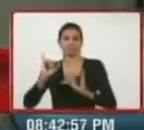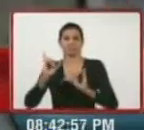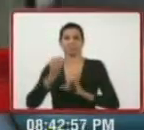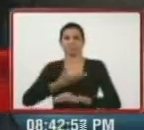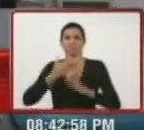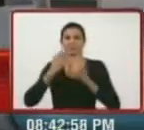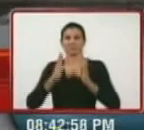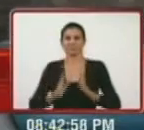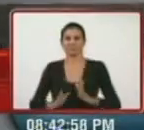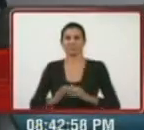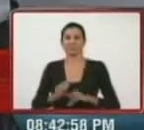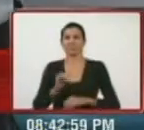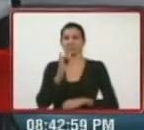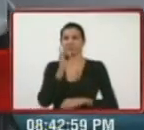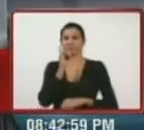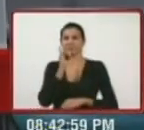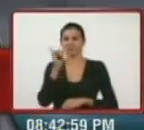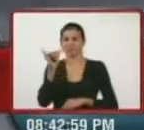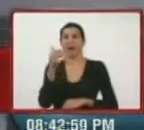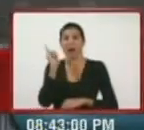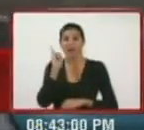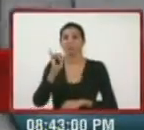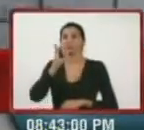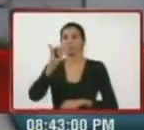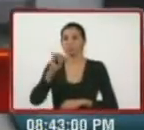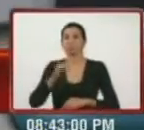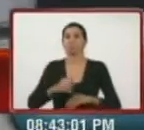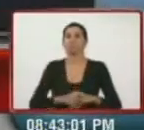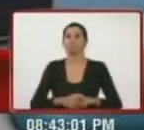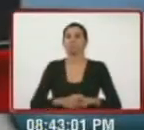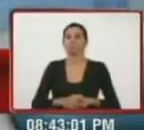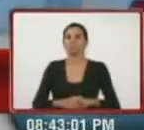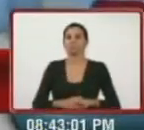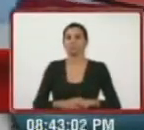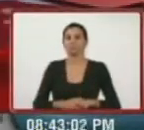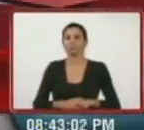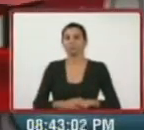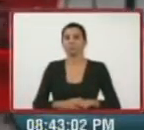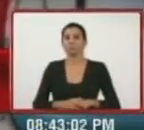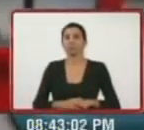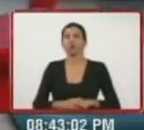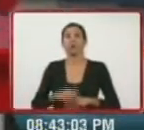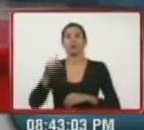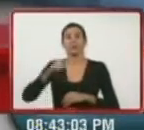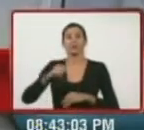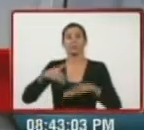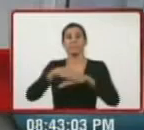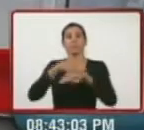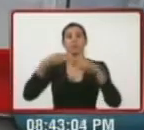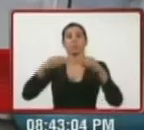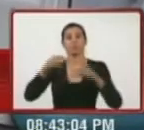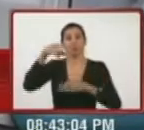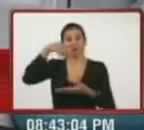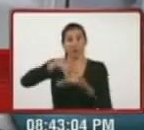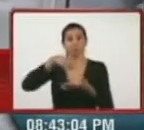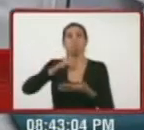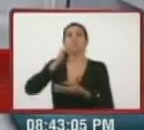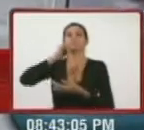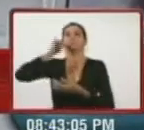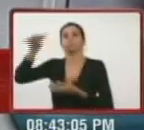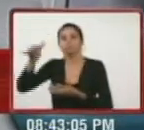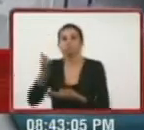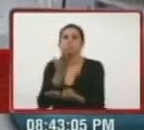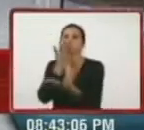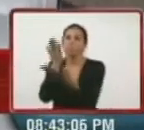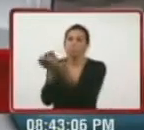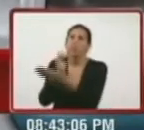hizo una denuncia ante el TSJ, los transportistas, como también en el Ministerio Público de aquí del estado Carabobo, también elevaron una